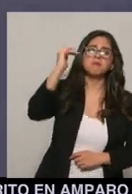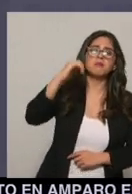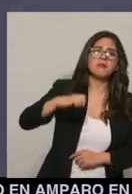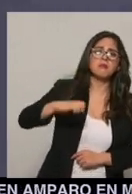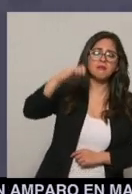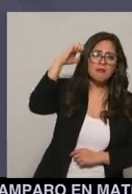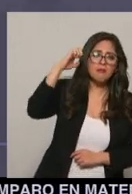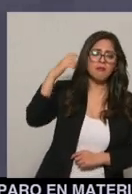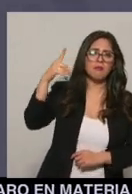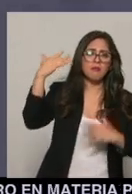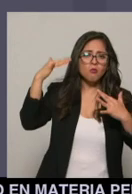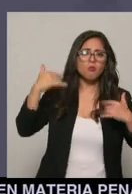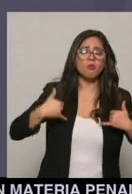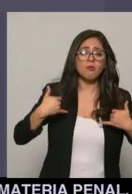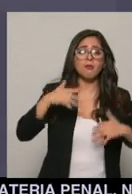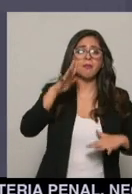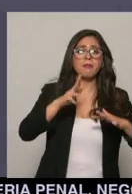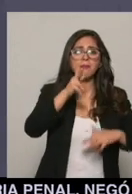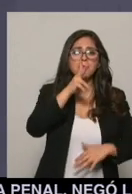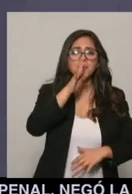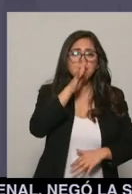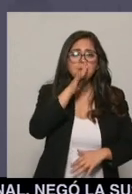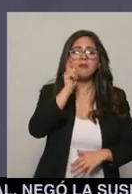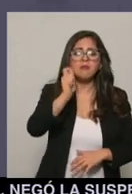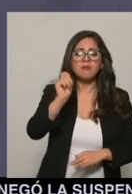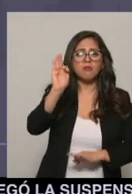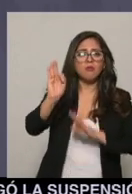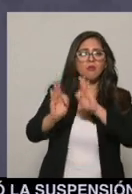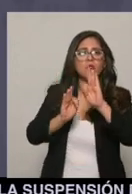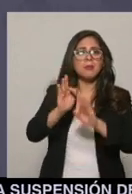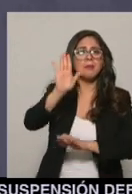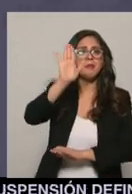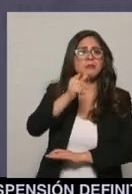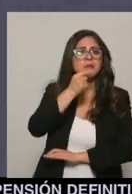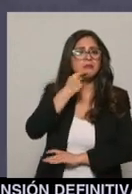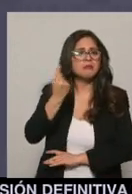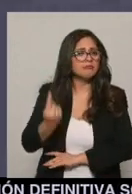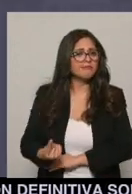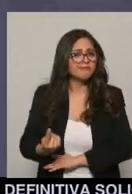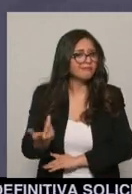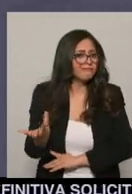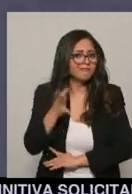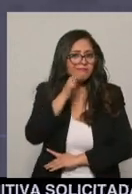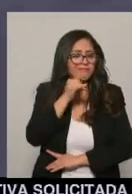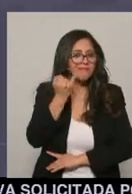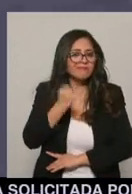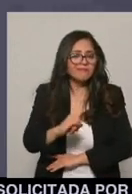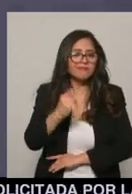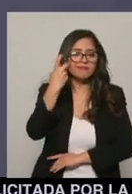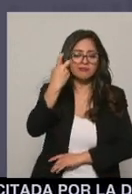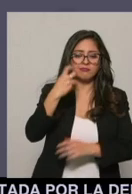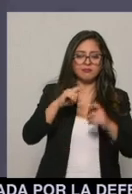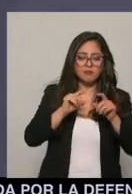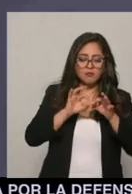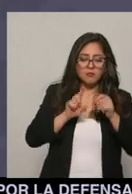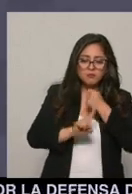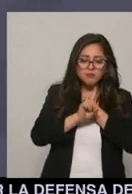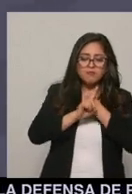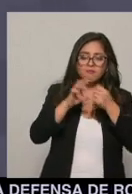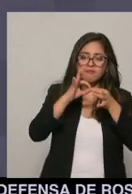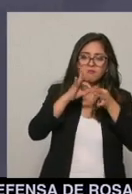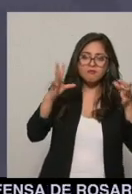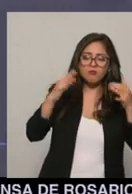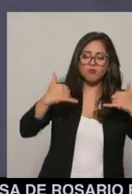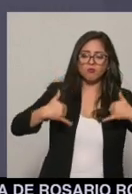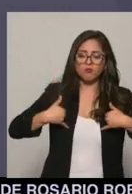los queremos seguir tratándolos como niños, ¿no? Entonces hay un problema grave ahí de crecimiento tanto de los jóvenes como de los